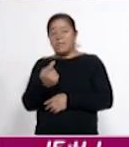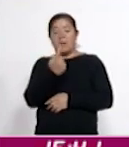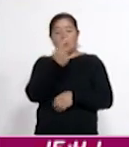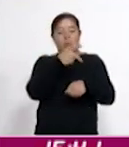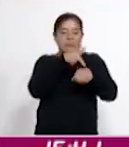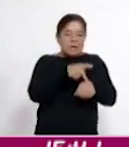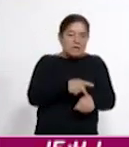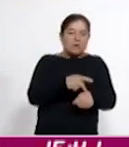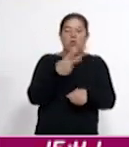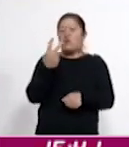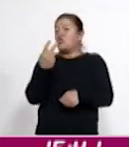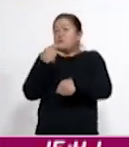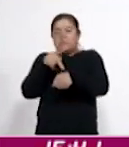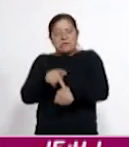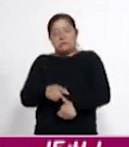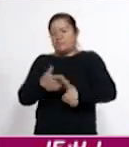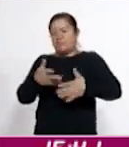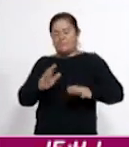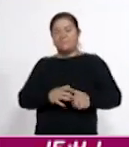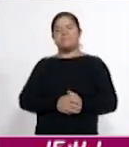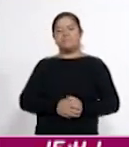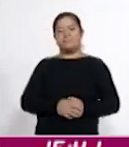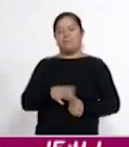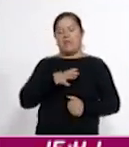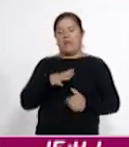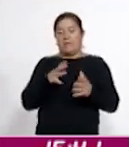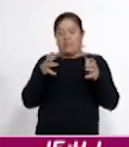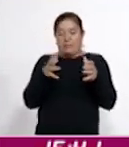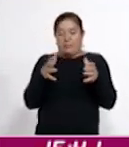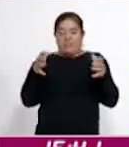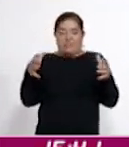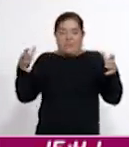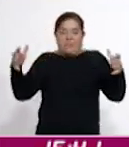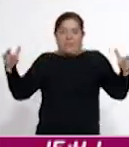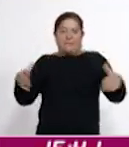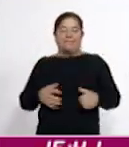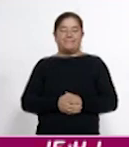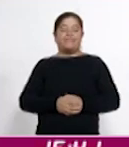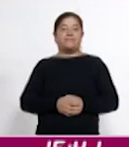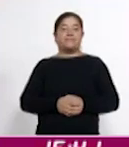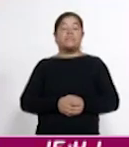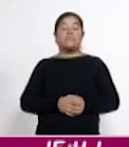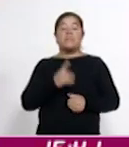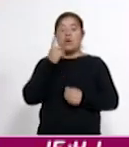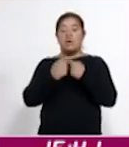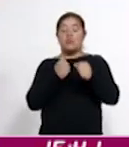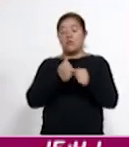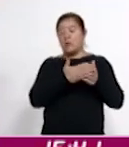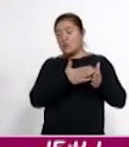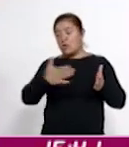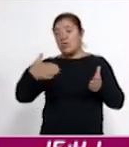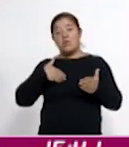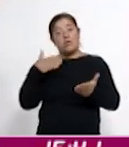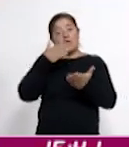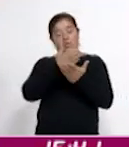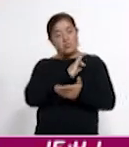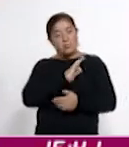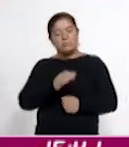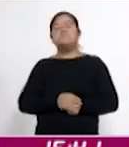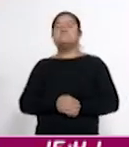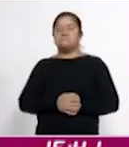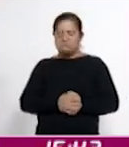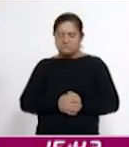2 kilos. Entonces pues desde ahí va derivando el tamaño del pescado. ¿Todo el año se puede visitar? Sí, los 365 días. Y se está